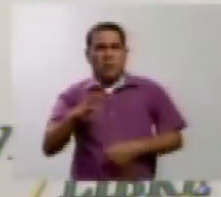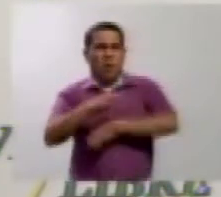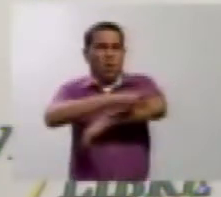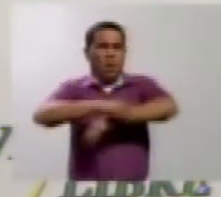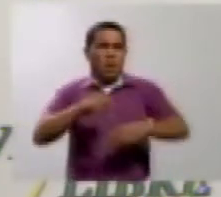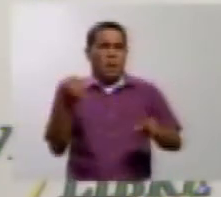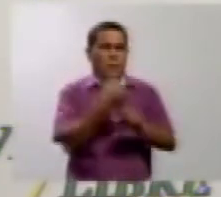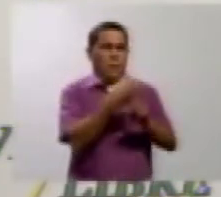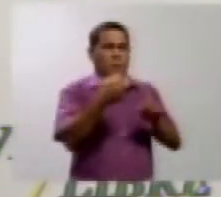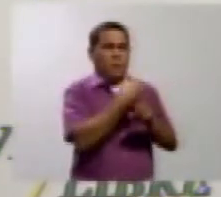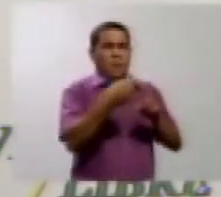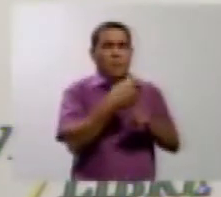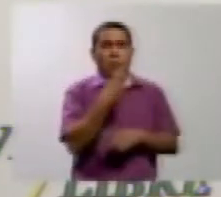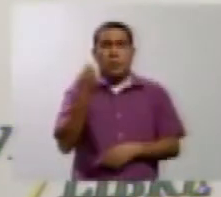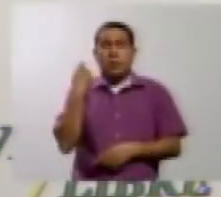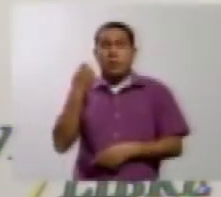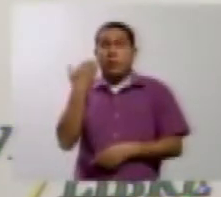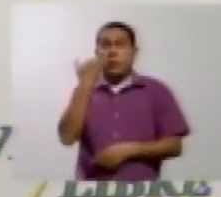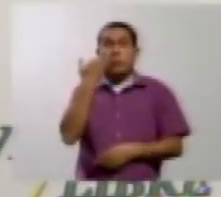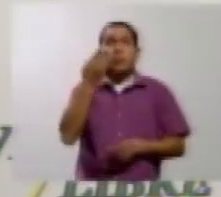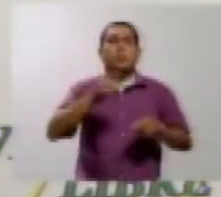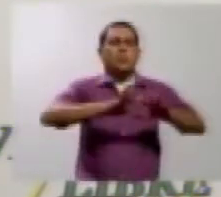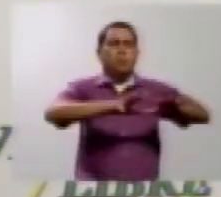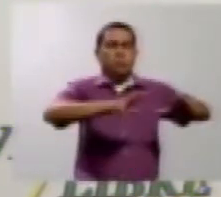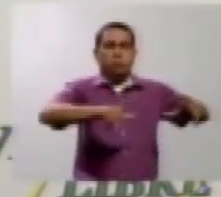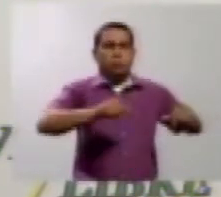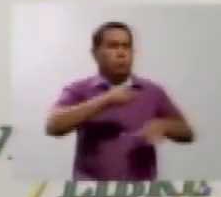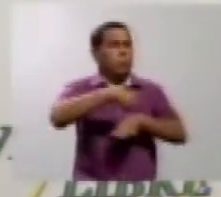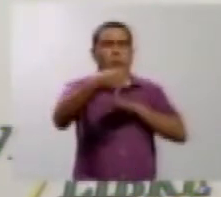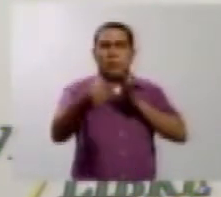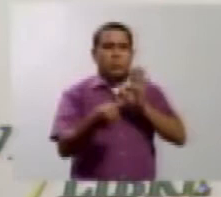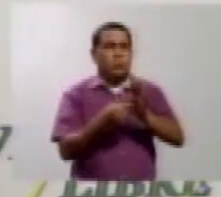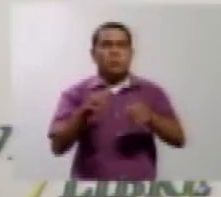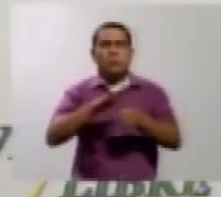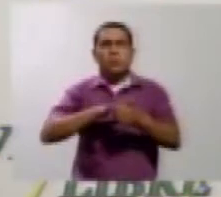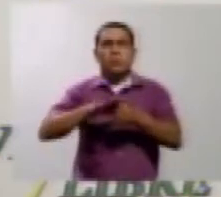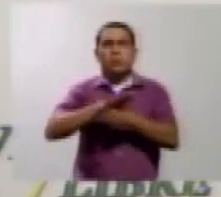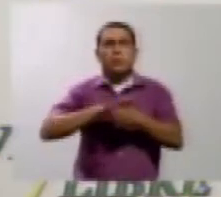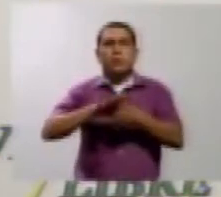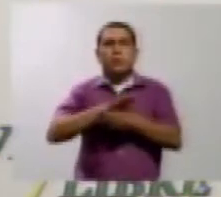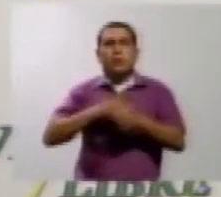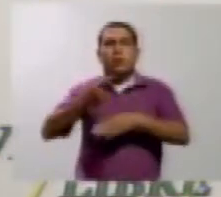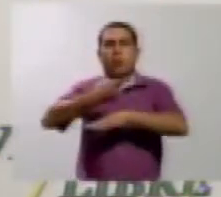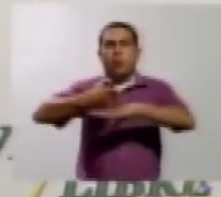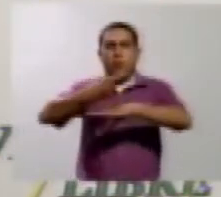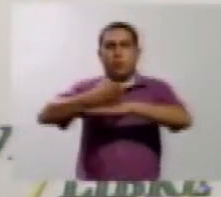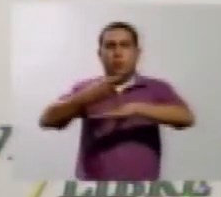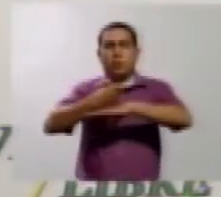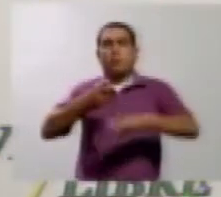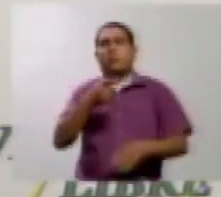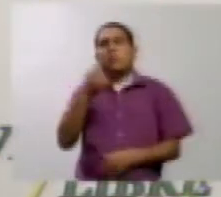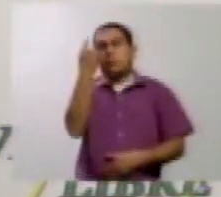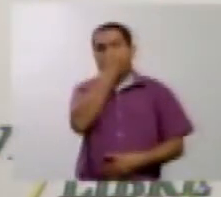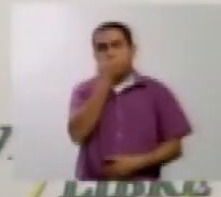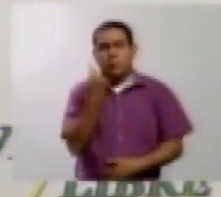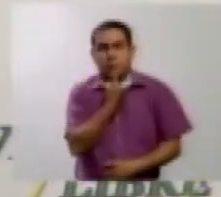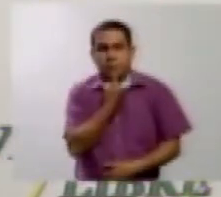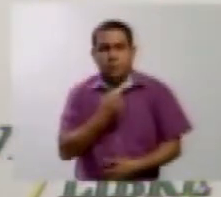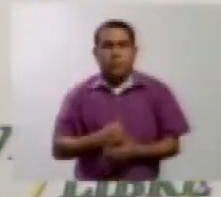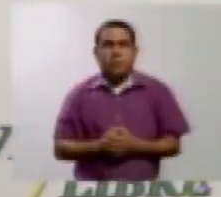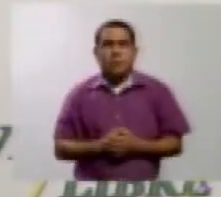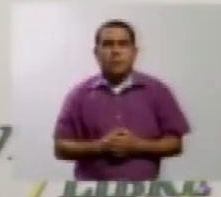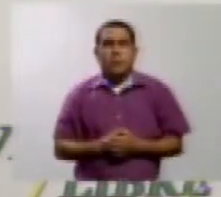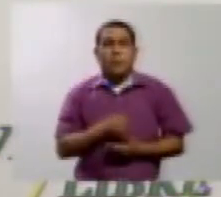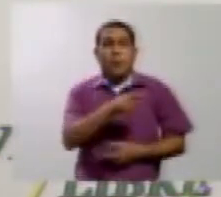antes habían asaltado a una mujer, quitándole todas sus pertenencias en el barrio Las Gaviotas, en el municipio de Soledad. El hombre